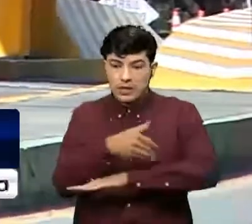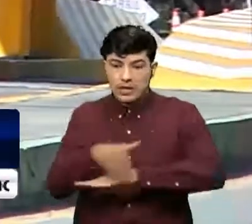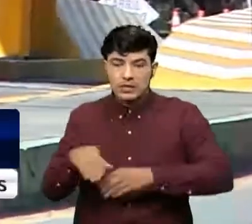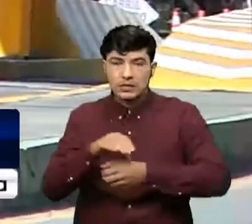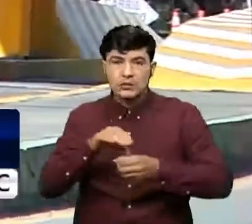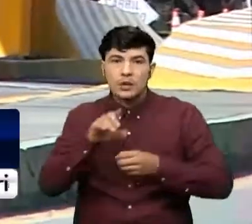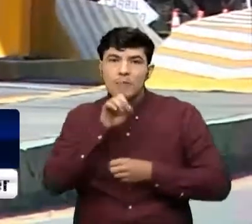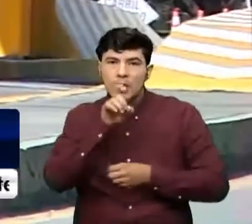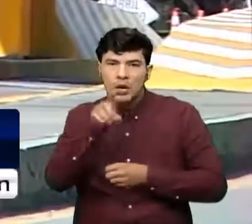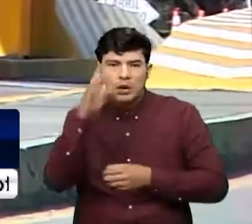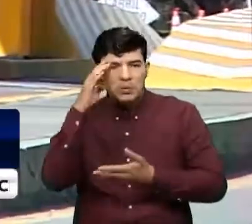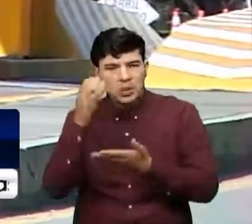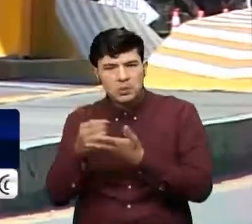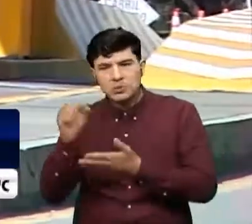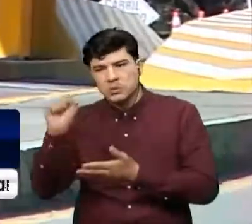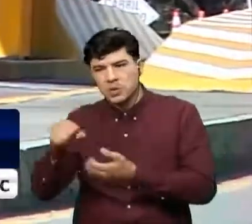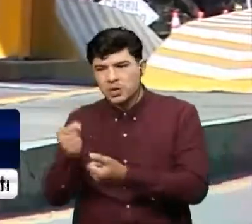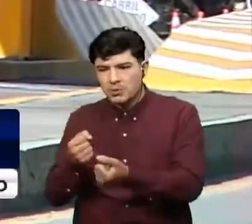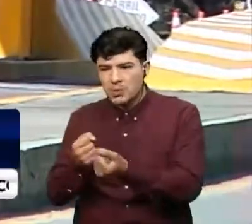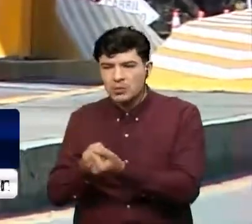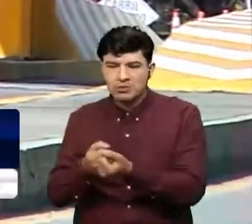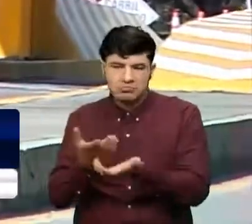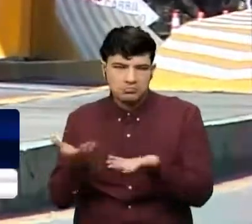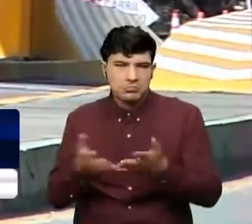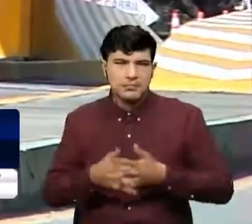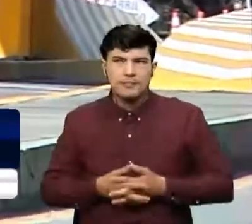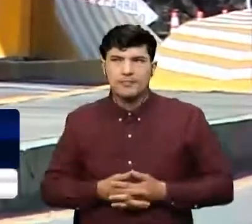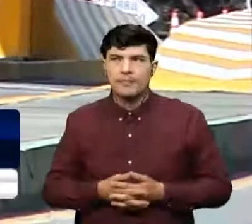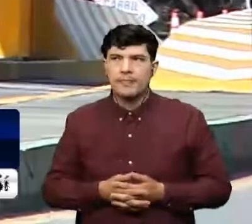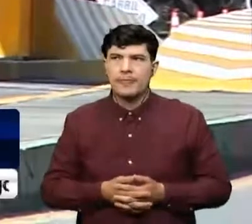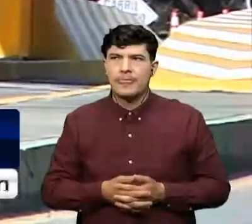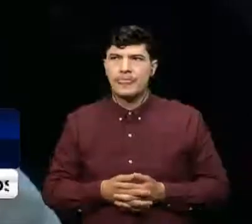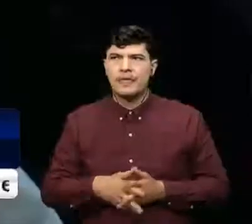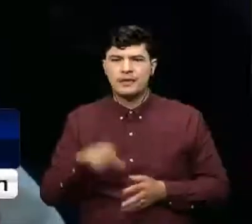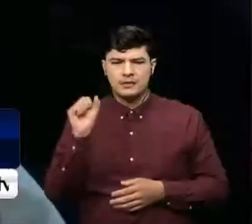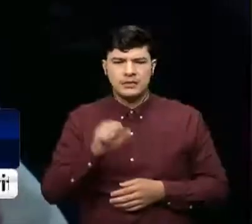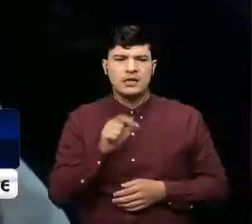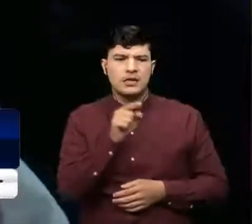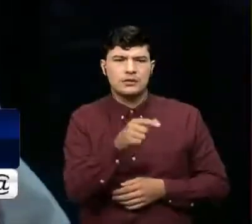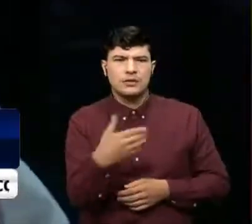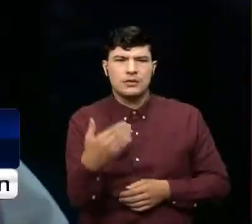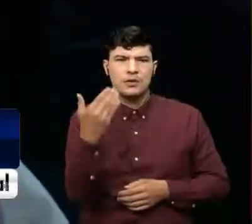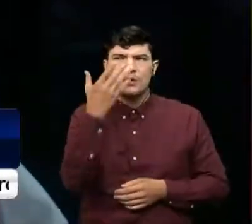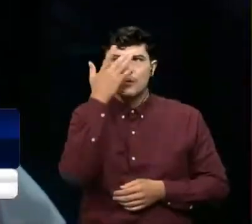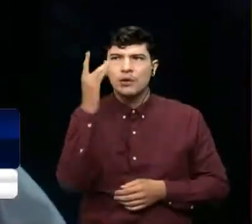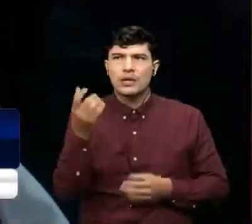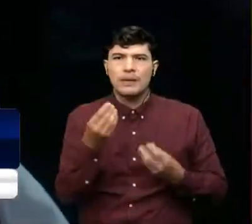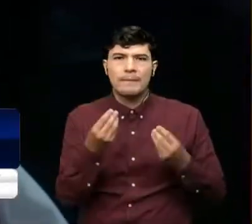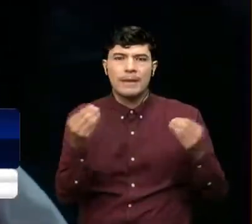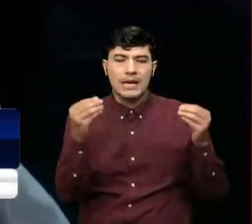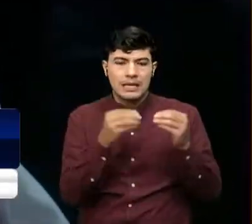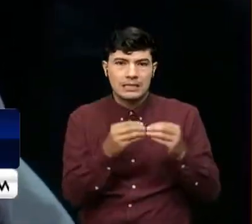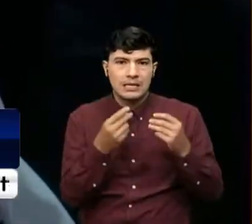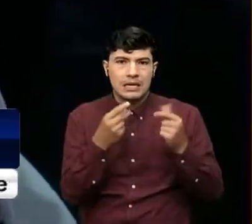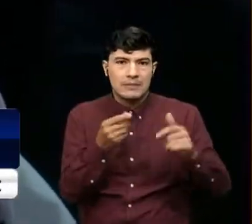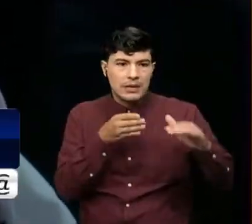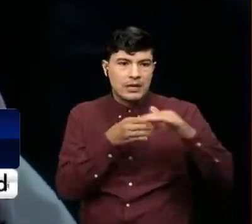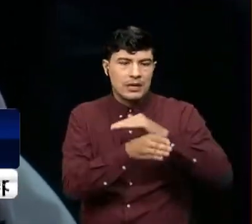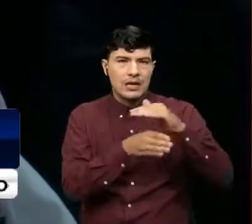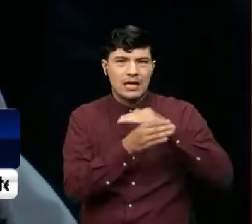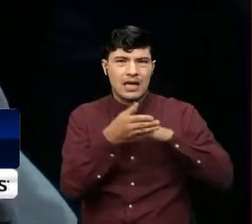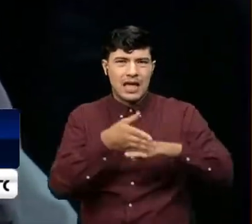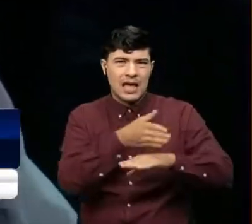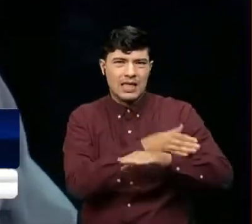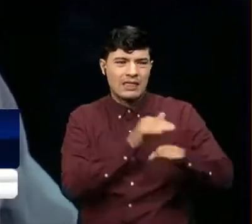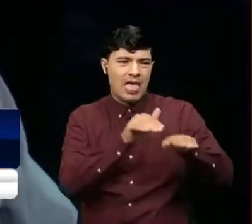opiniones son diversas, hay personas que están a favor. Claro, eso va a funcionar porque se agiliza el paso por los peajes, que se vuelve un